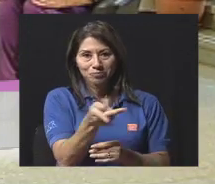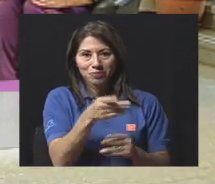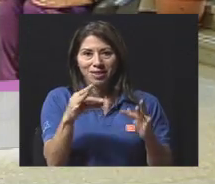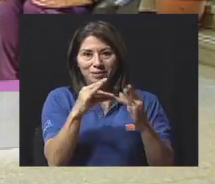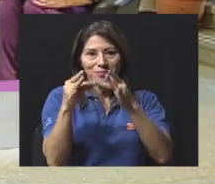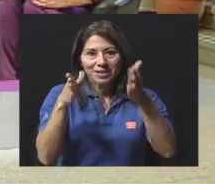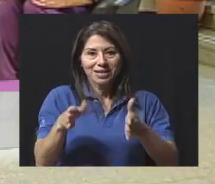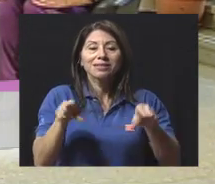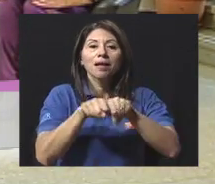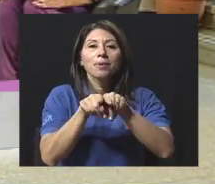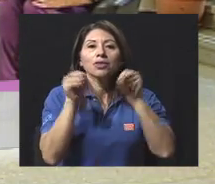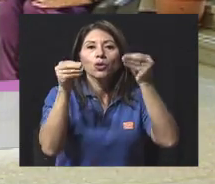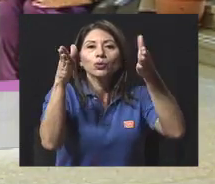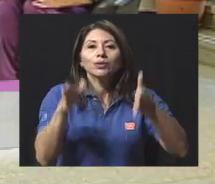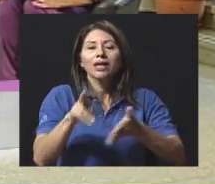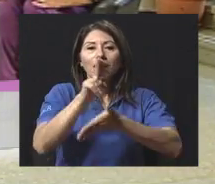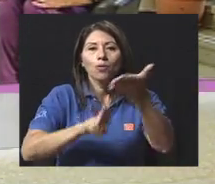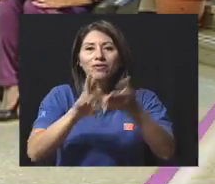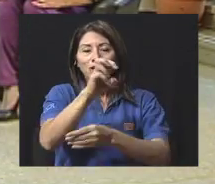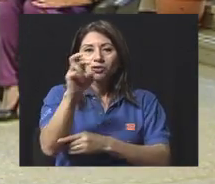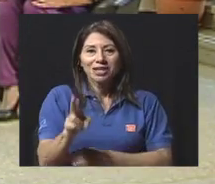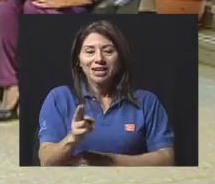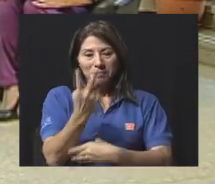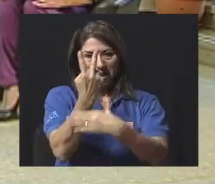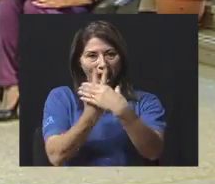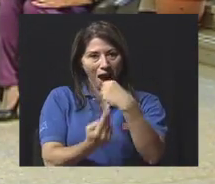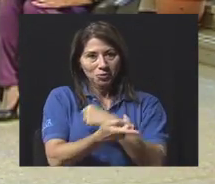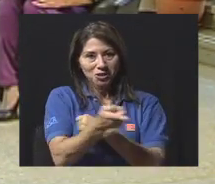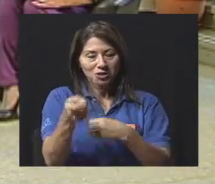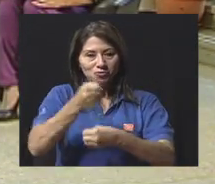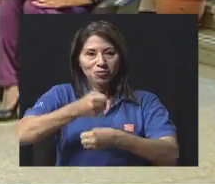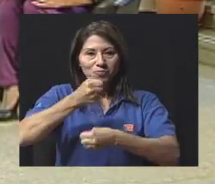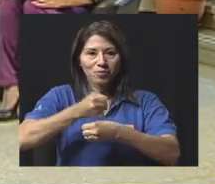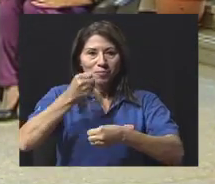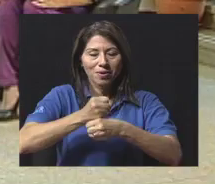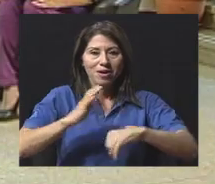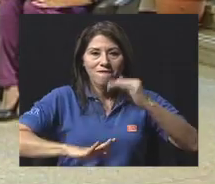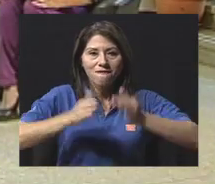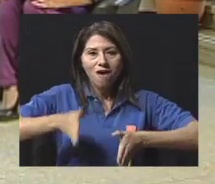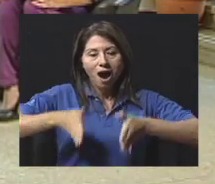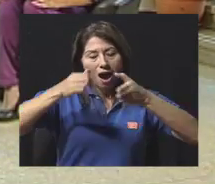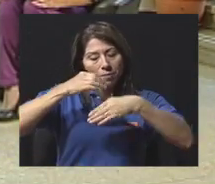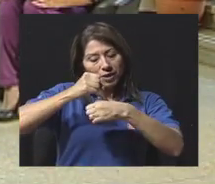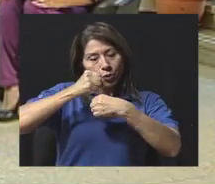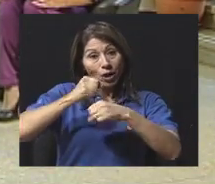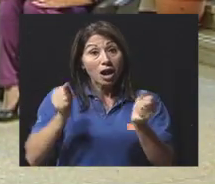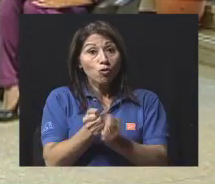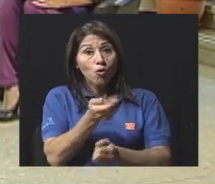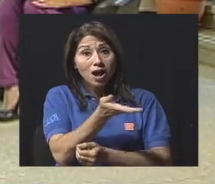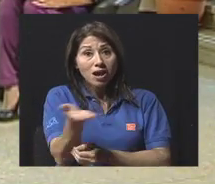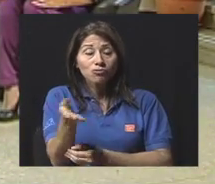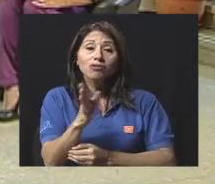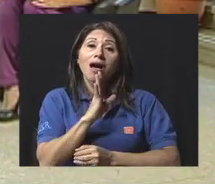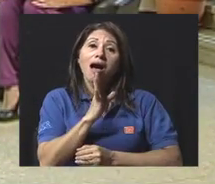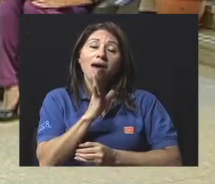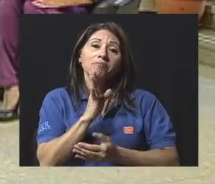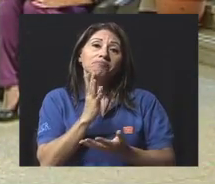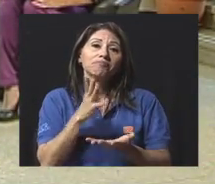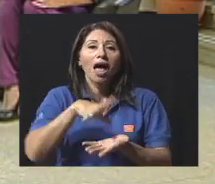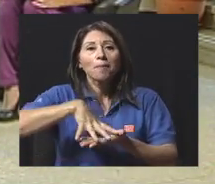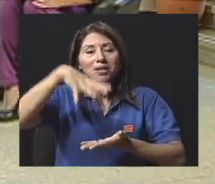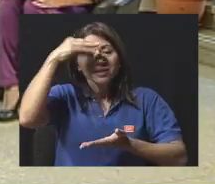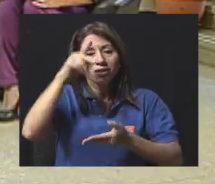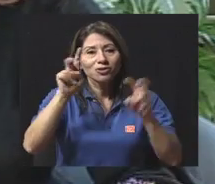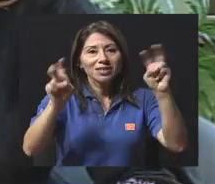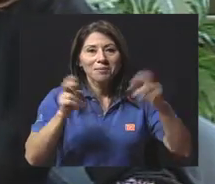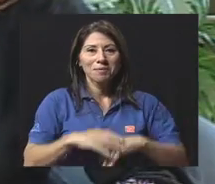arguedas él es entomólogo y docente también aquí en la universidad de Costa Rica ambos de la facultad de microbiología y con ellos vamos aprendiendo más sobre